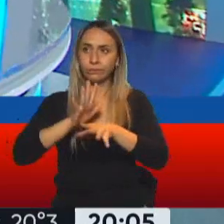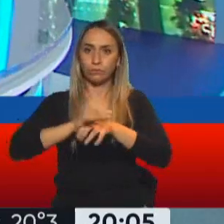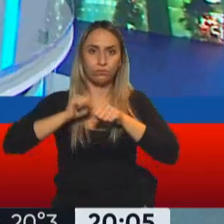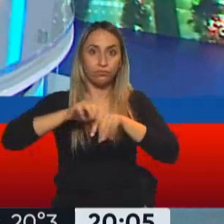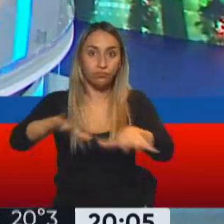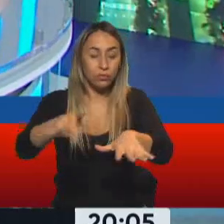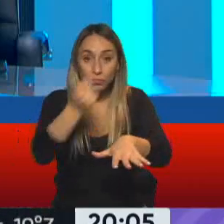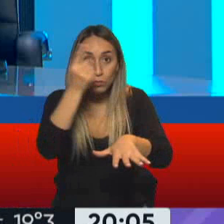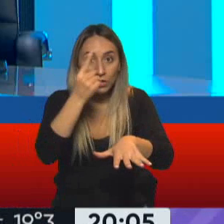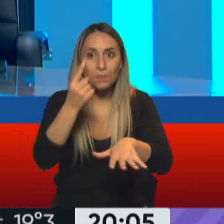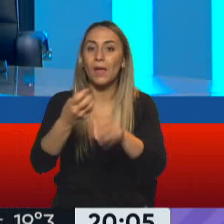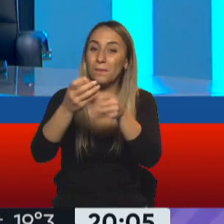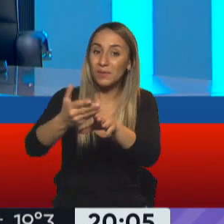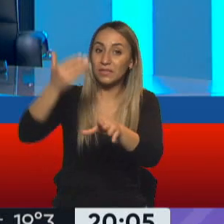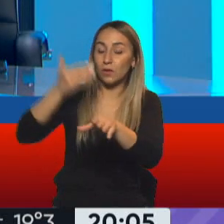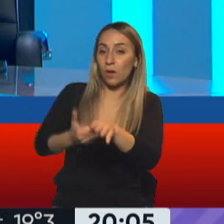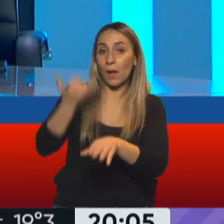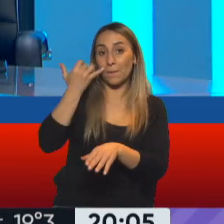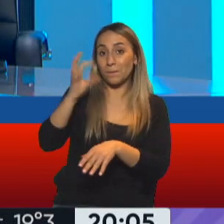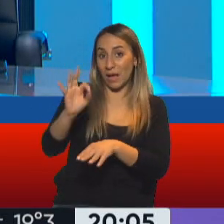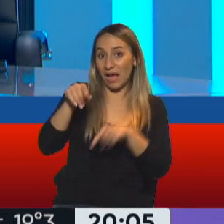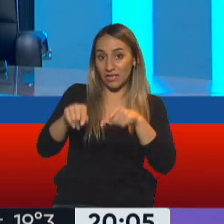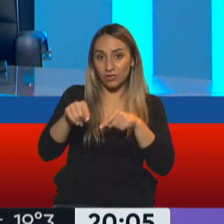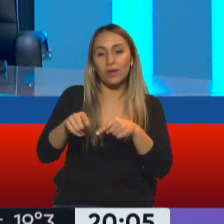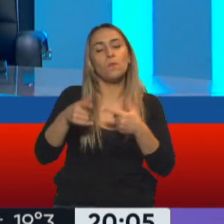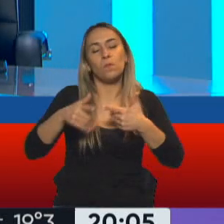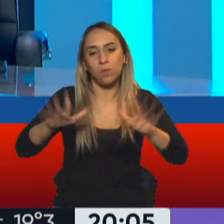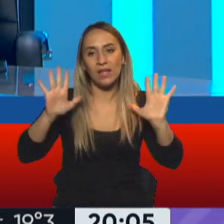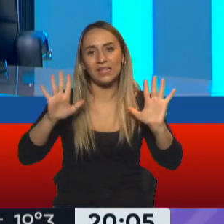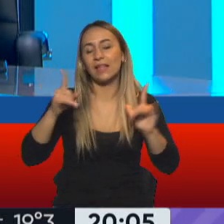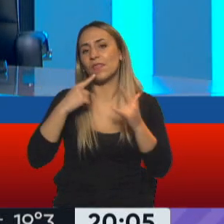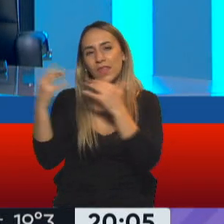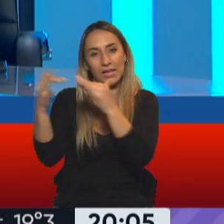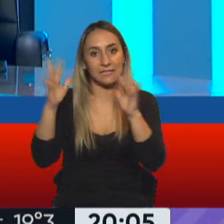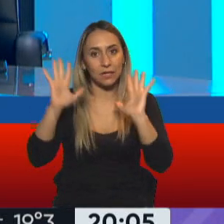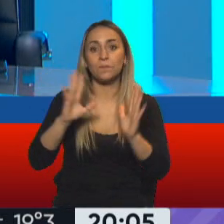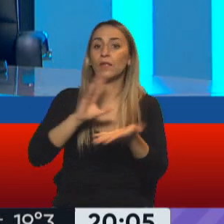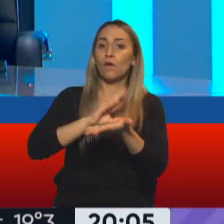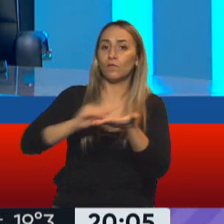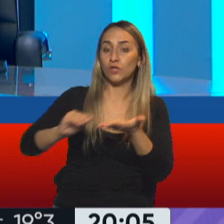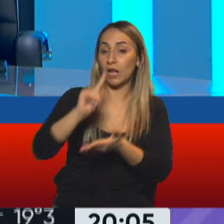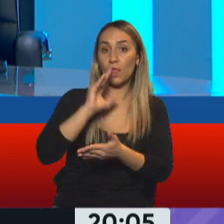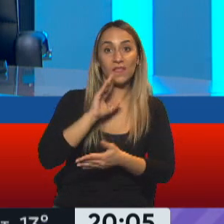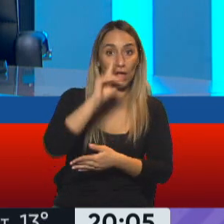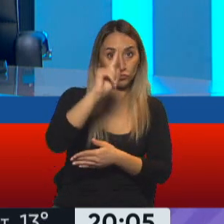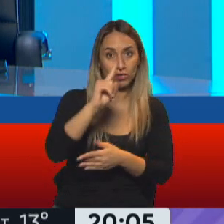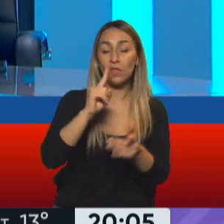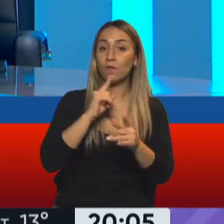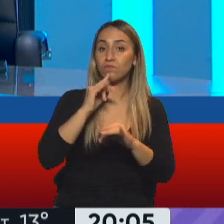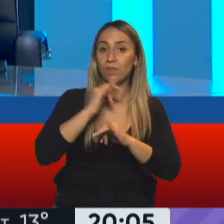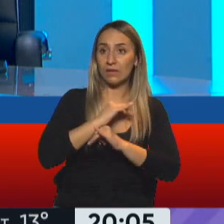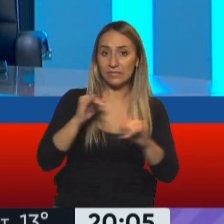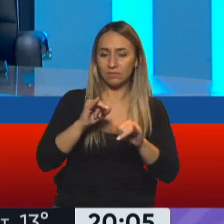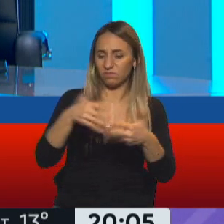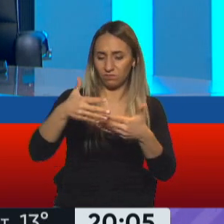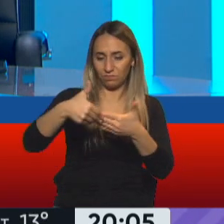que comenzó en mayo y posiblemente, según lo dijeron funcionarios de los Estados Unidos, en 30 días